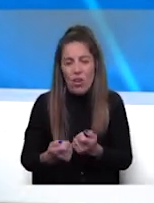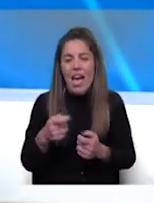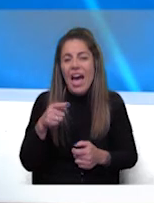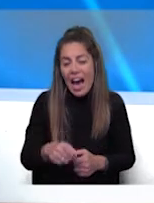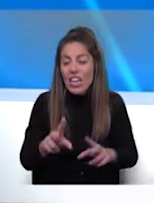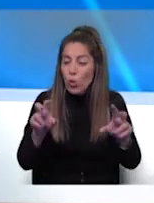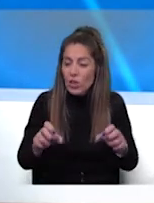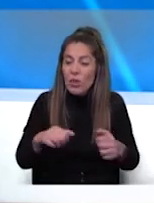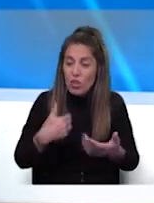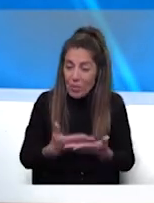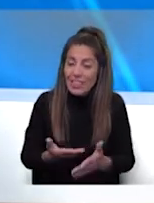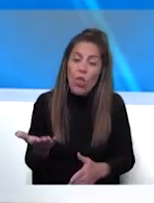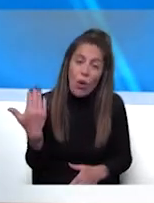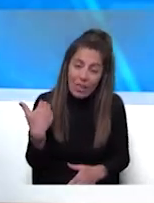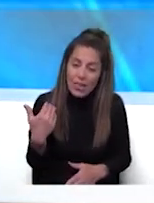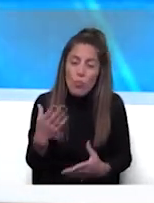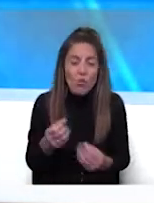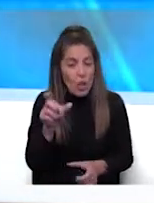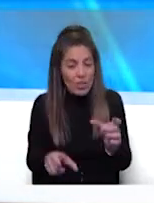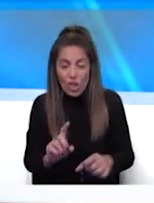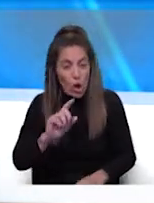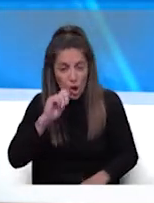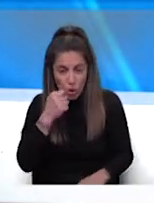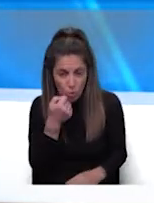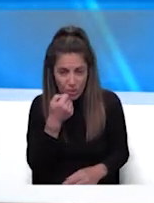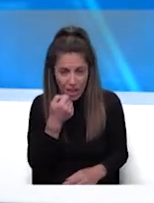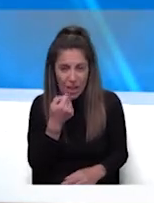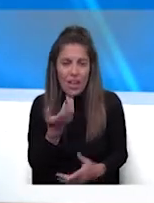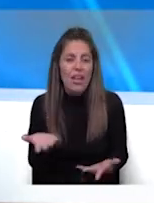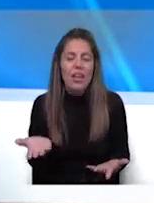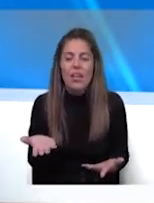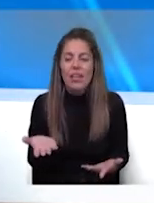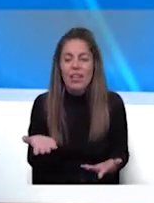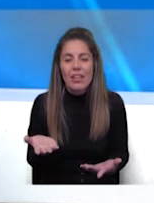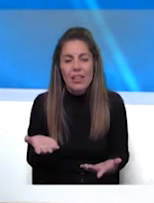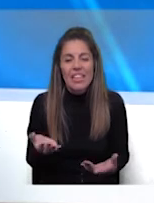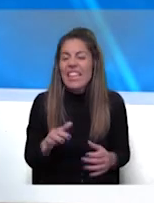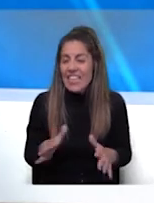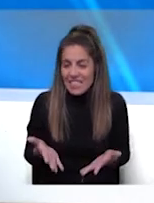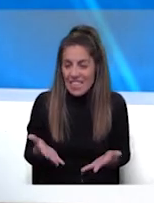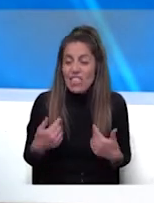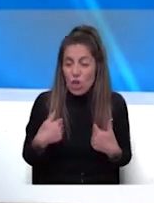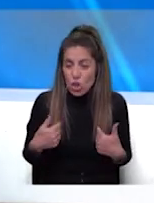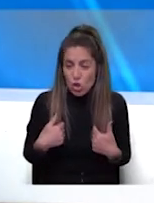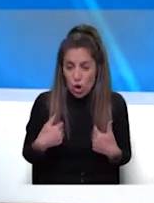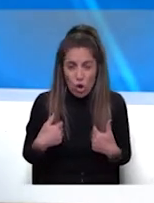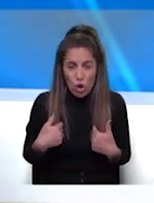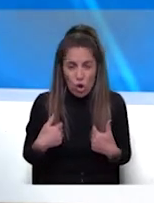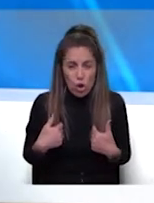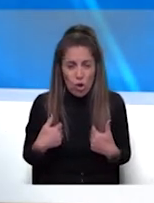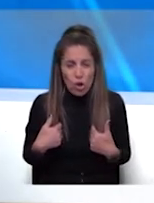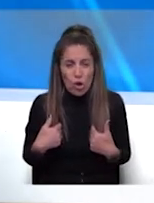voy a un tema que yo he planteado antes, que a mucha gente no le gusta, de ningún lado, que es, si yo cuotifico a la